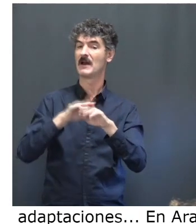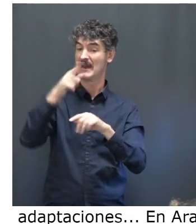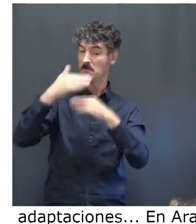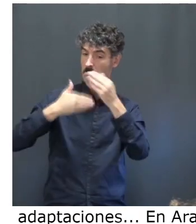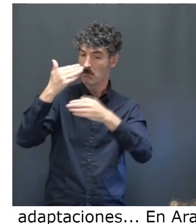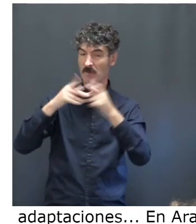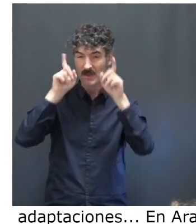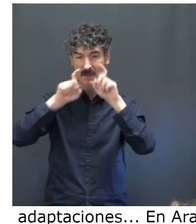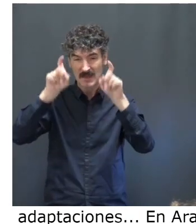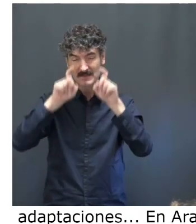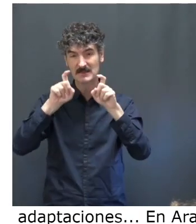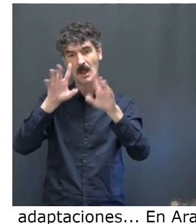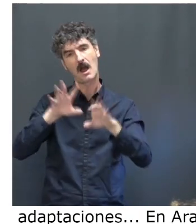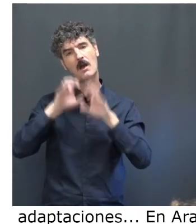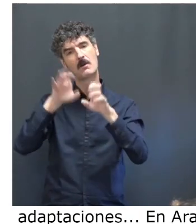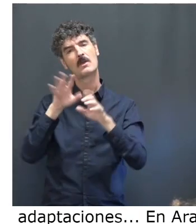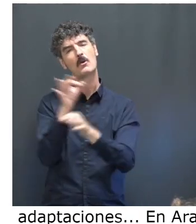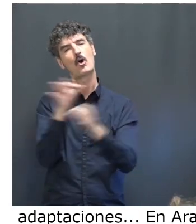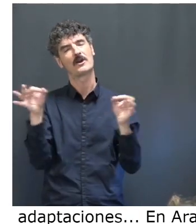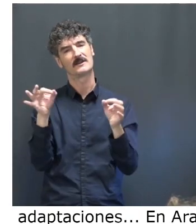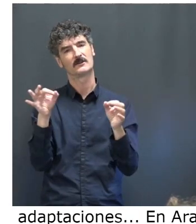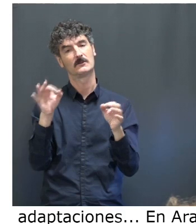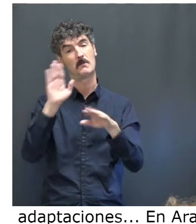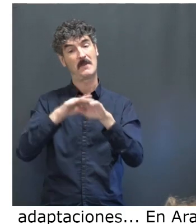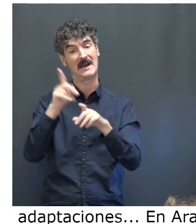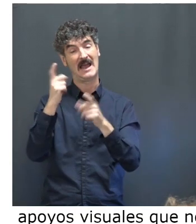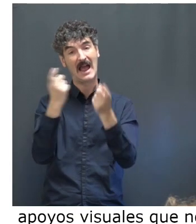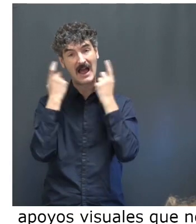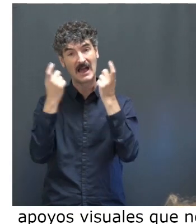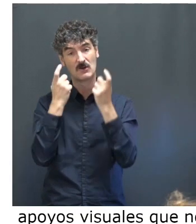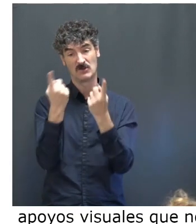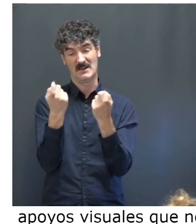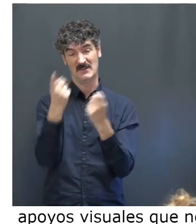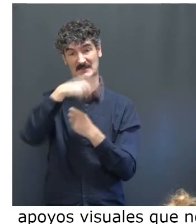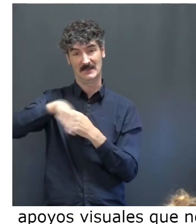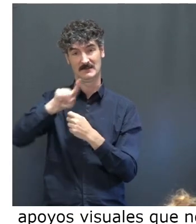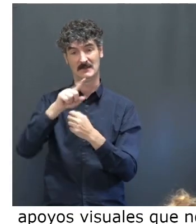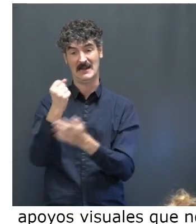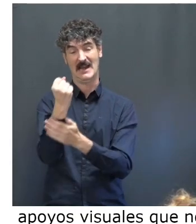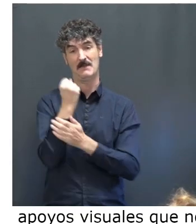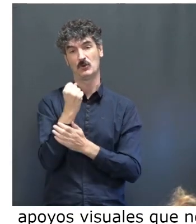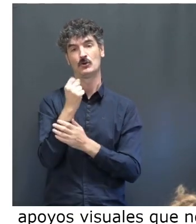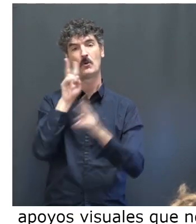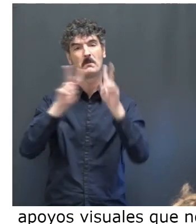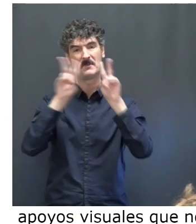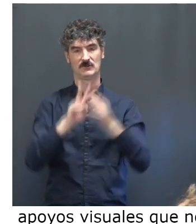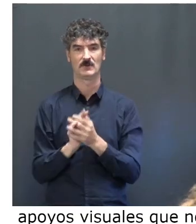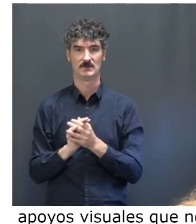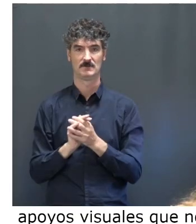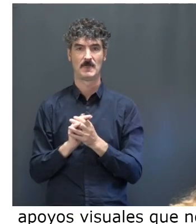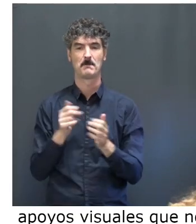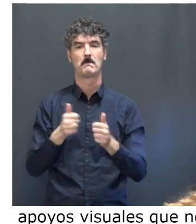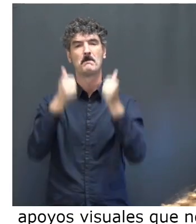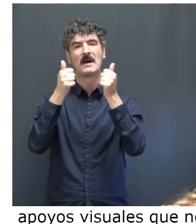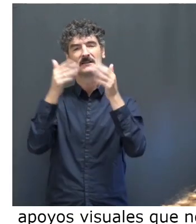proceso de enseñanza-aprendizaje sea lo más efectivo posible para aquellos alumnos que lo necesiten. Un poquito así por poner cosas